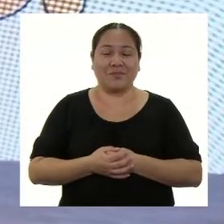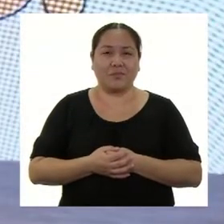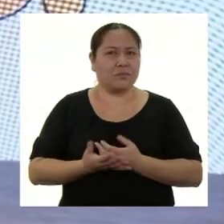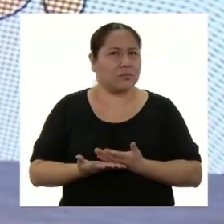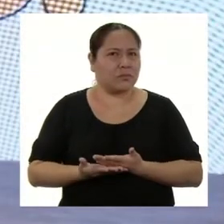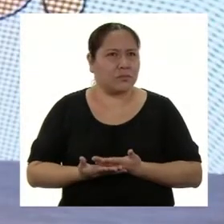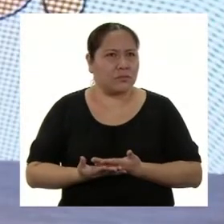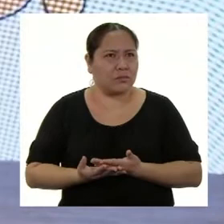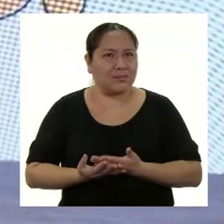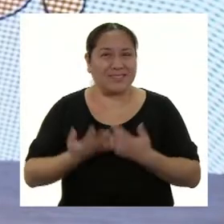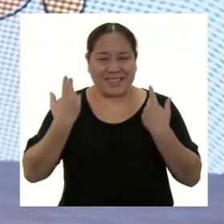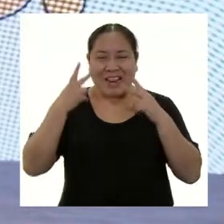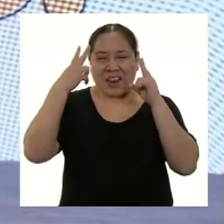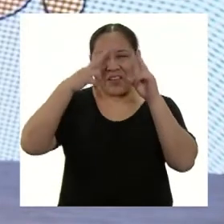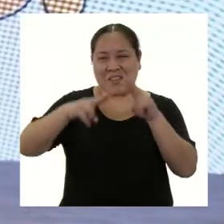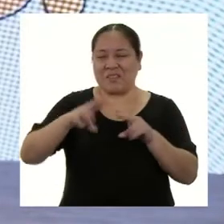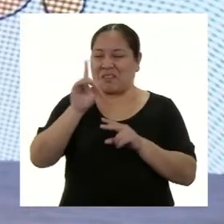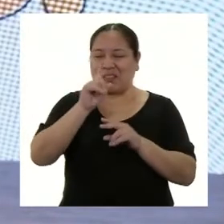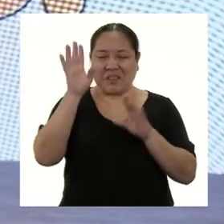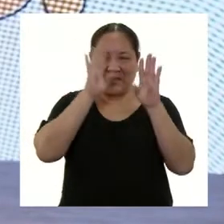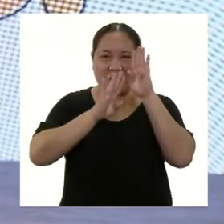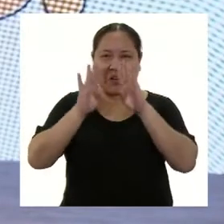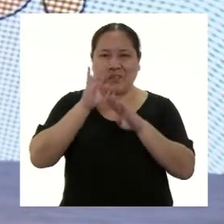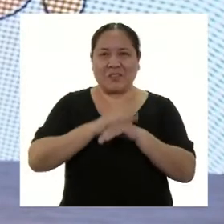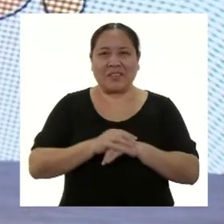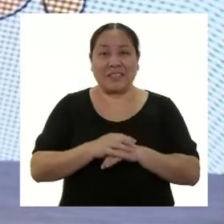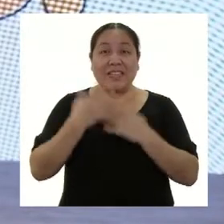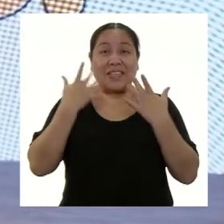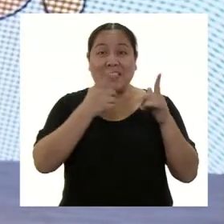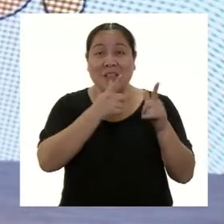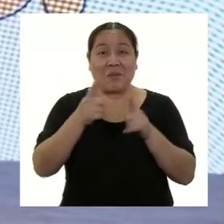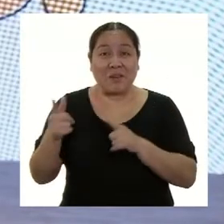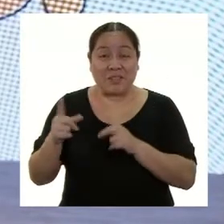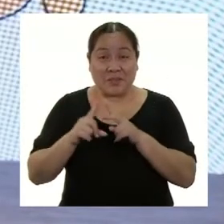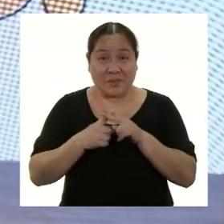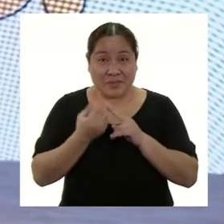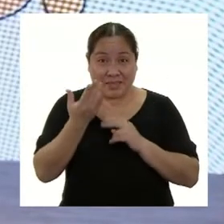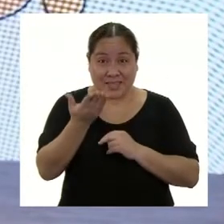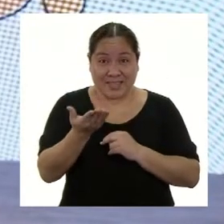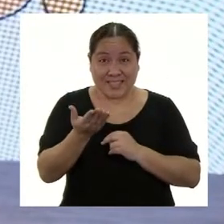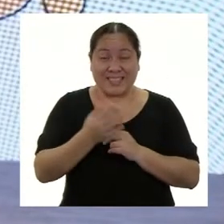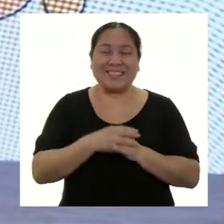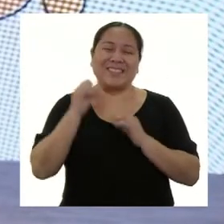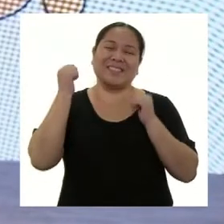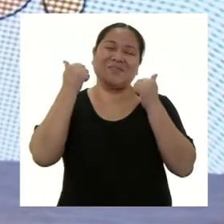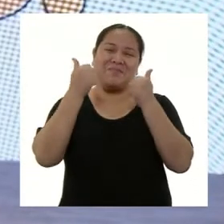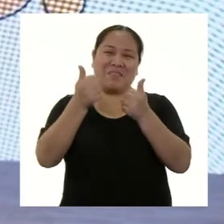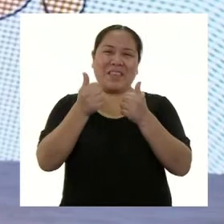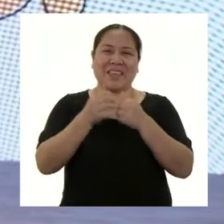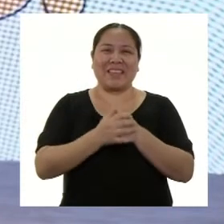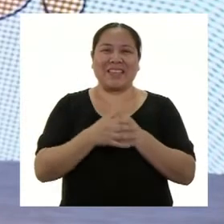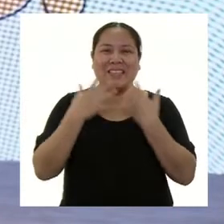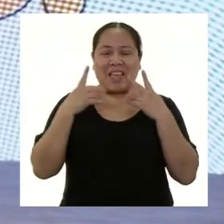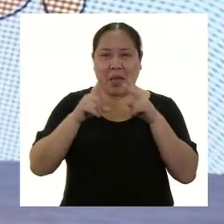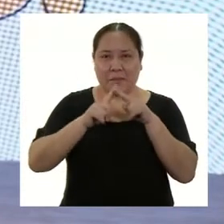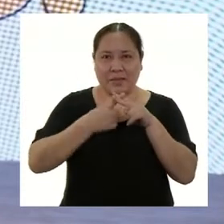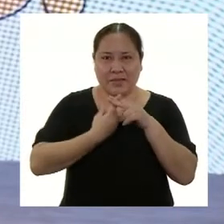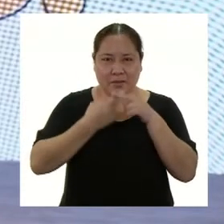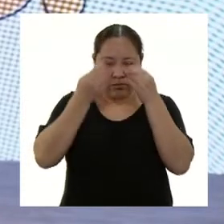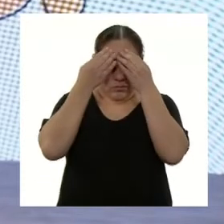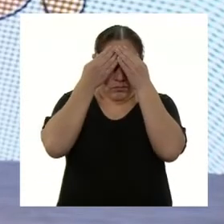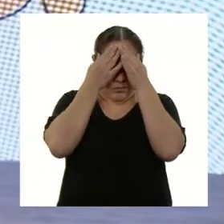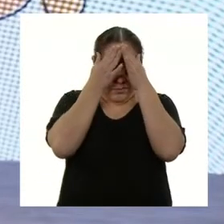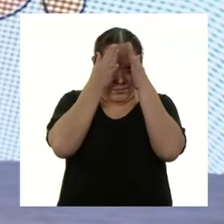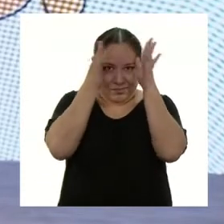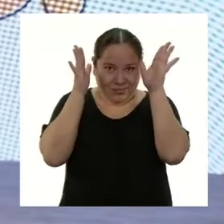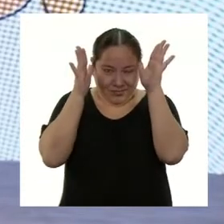¿Cómo? Ya lo veremos pronto, no se preocupen. ¿Estamos preparados para comenzar? ¡Muy bien! Activemos todos nuestros